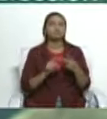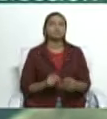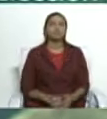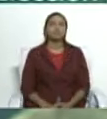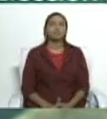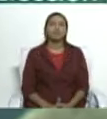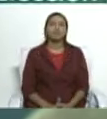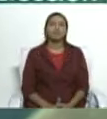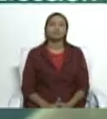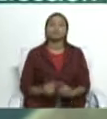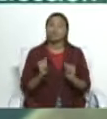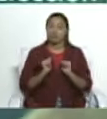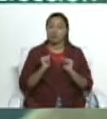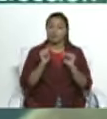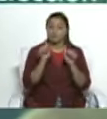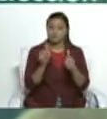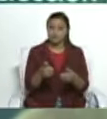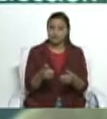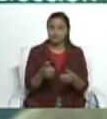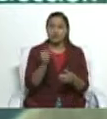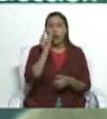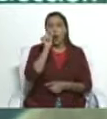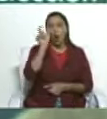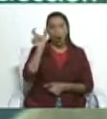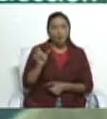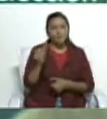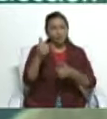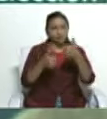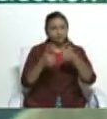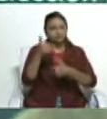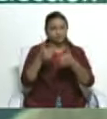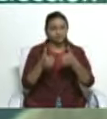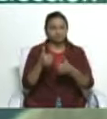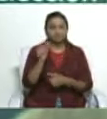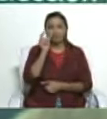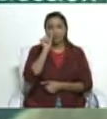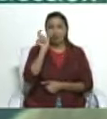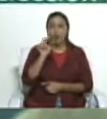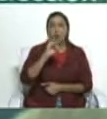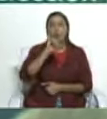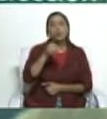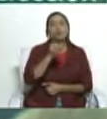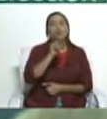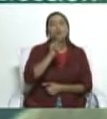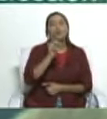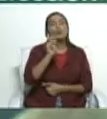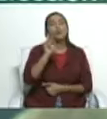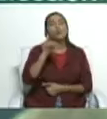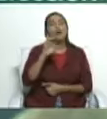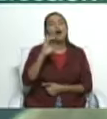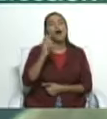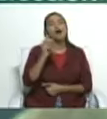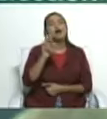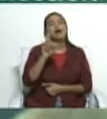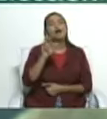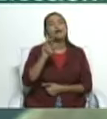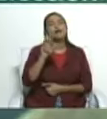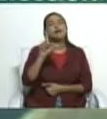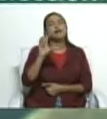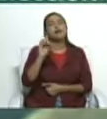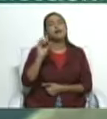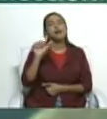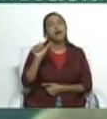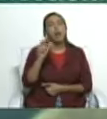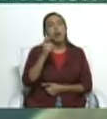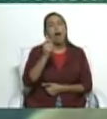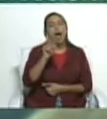al proceso de postulación del candidato ciudadano Juan Carlos Alvarado Prato al cargo